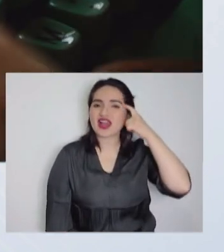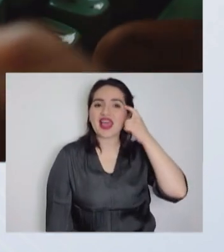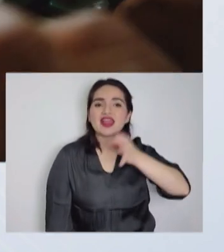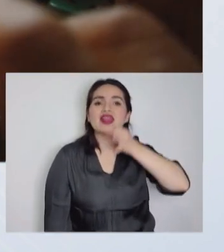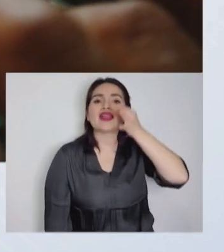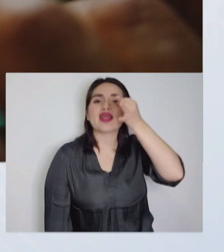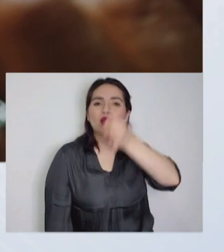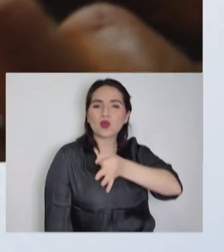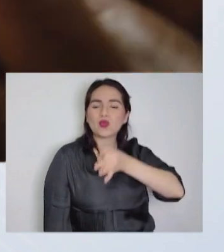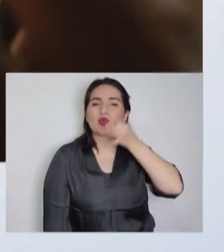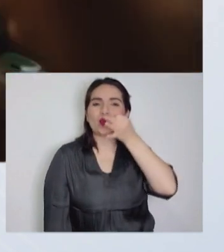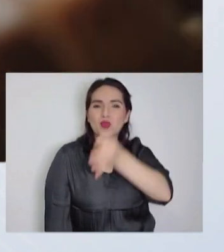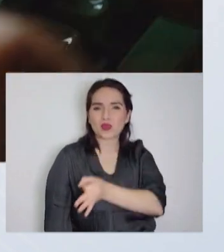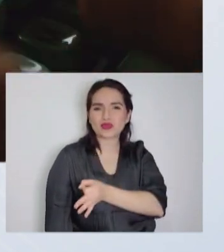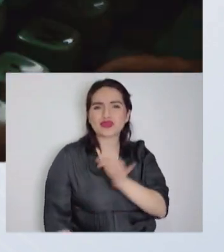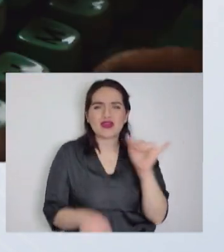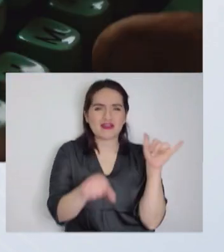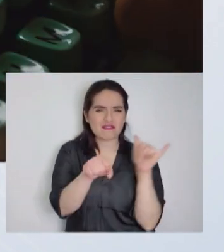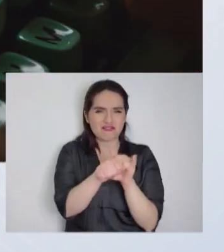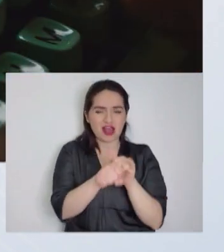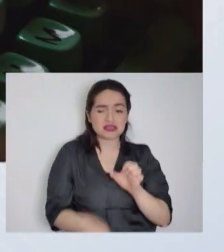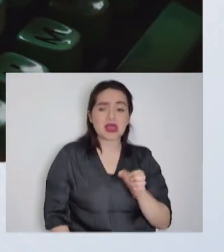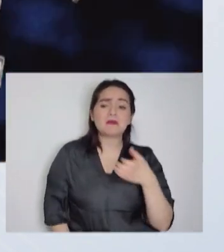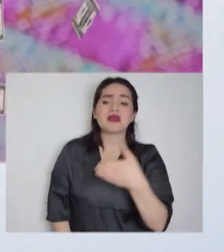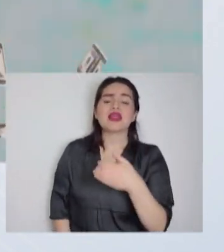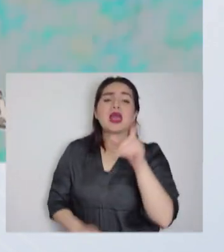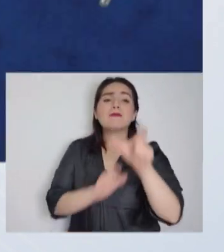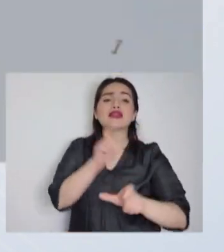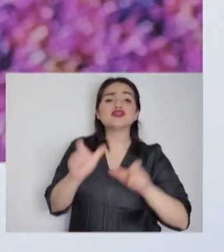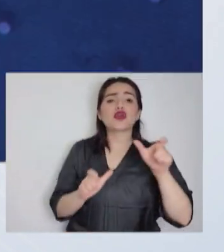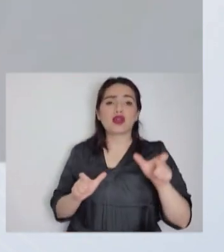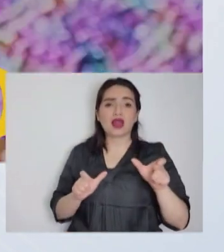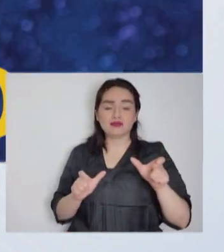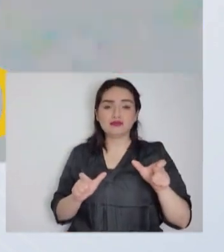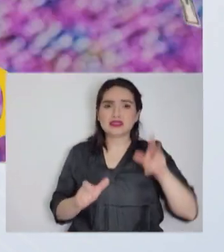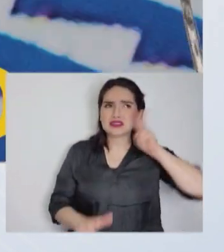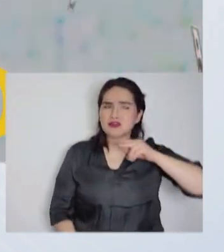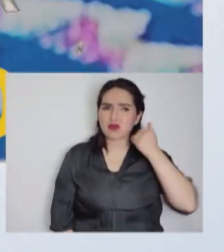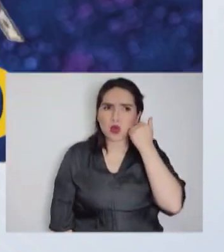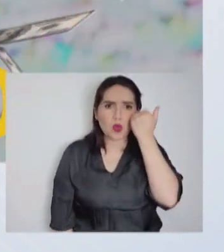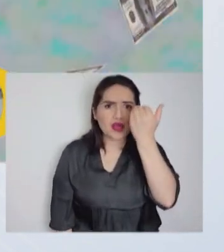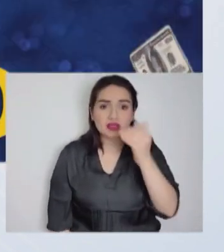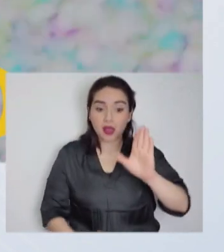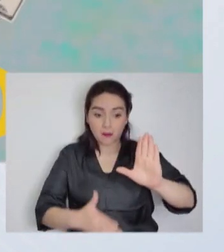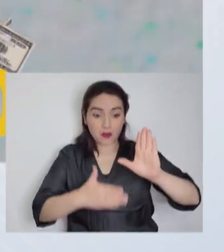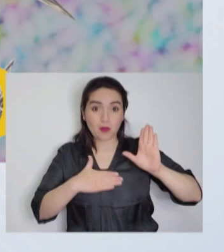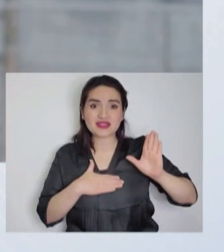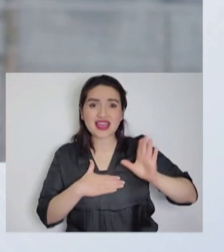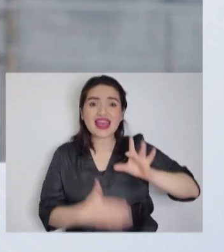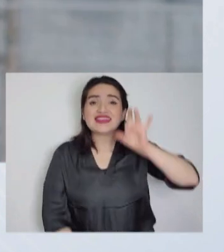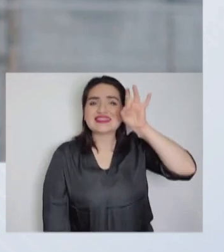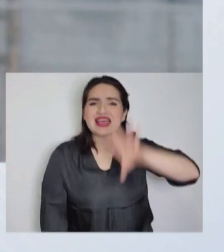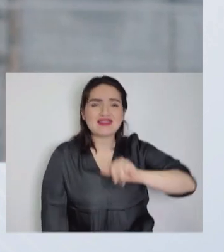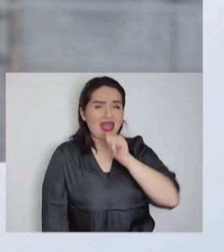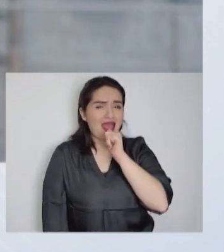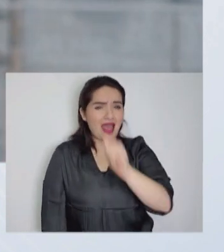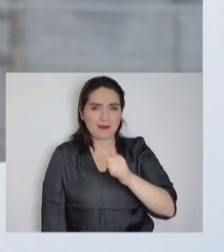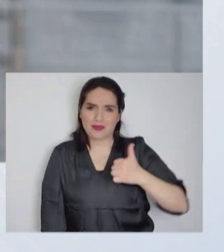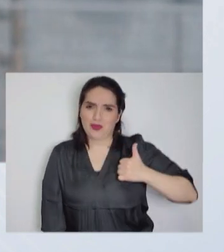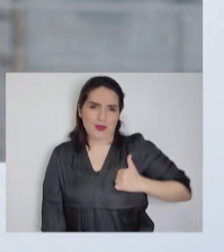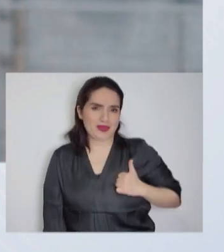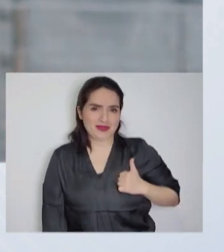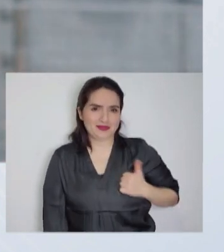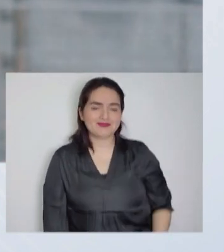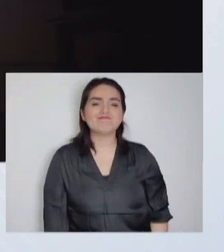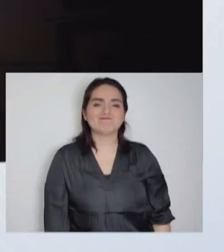mejoraría, que ya no crees en el discurso aprendido y de artificial empatía de quienes sin escrúpulos te prometen lo